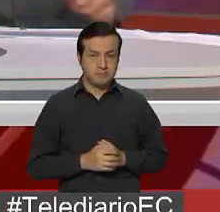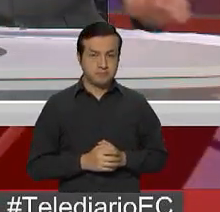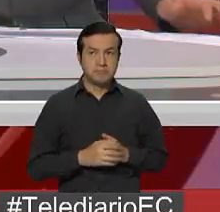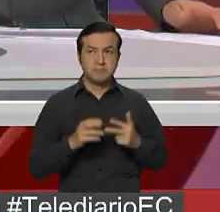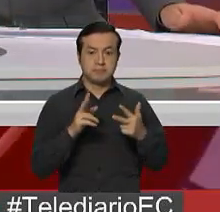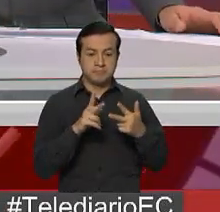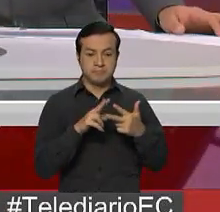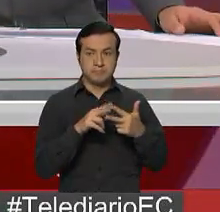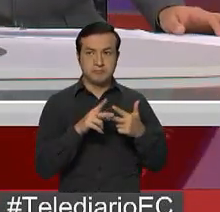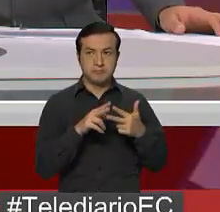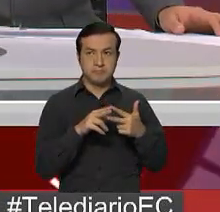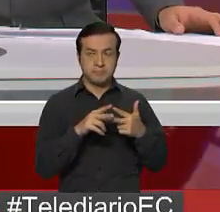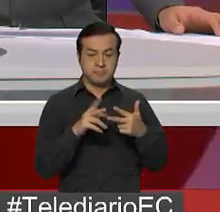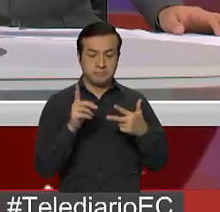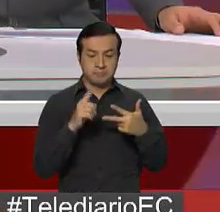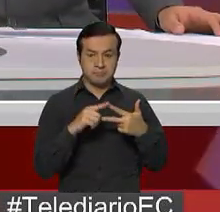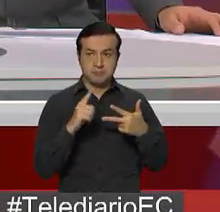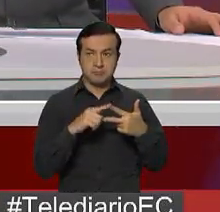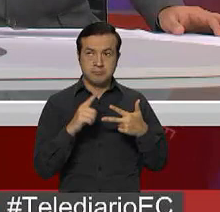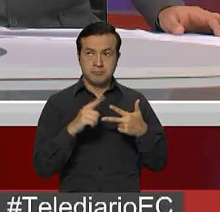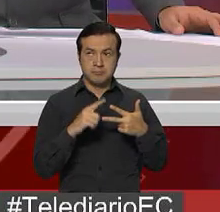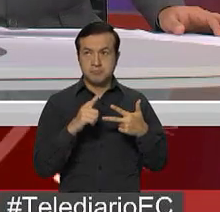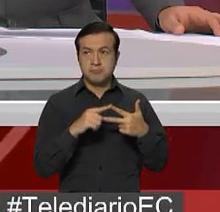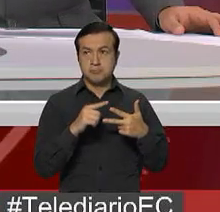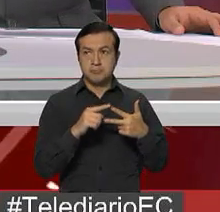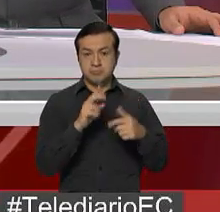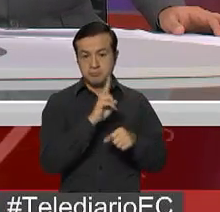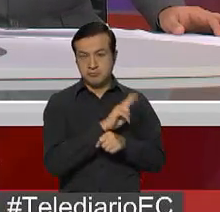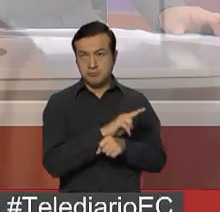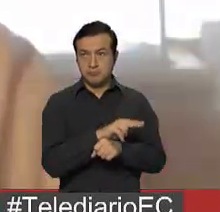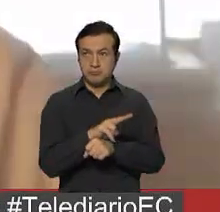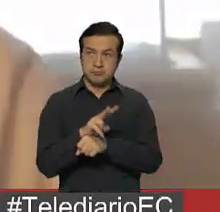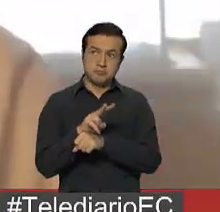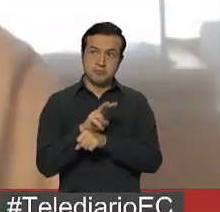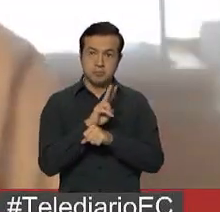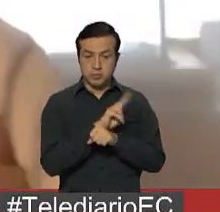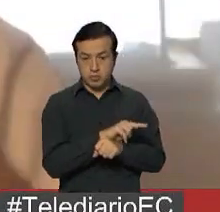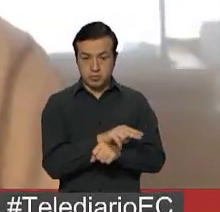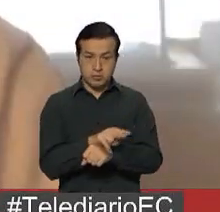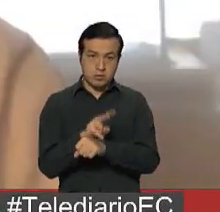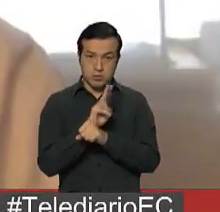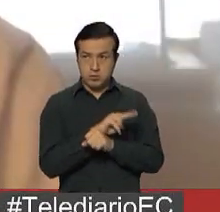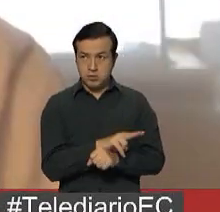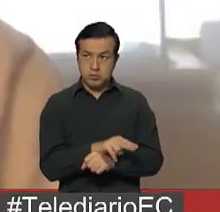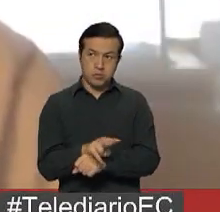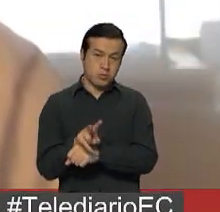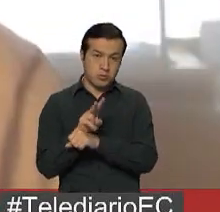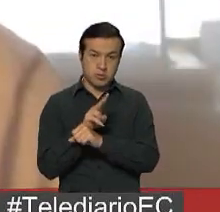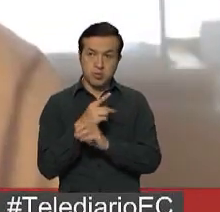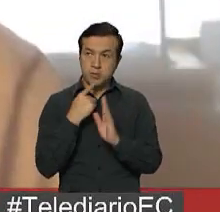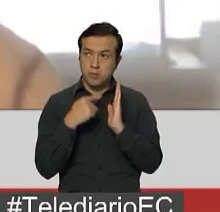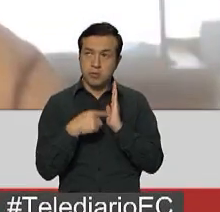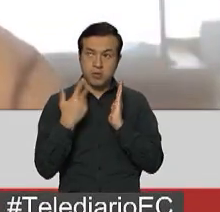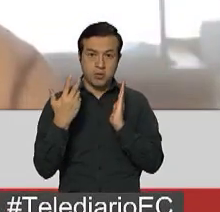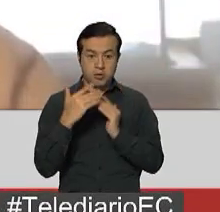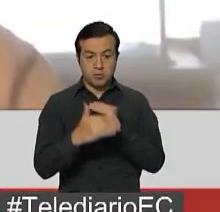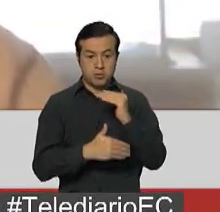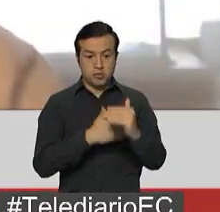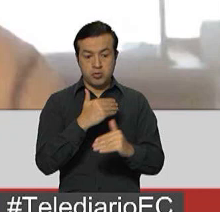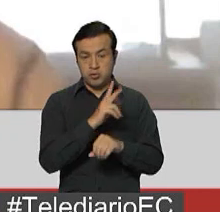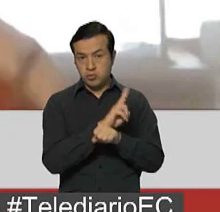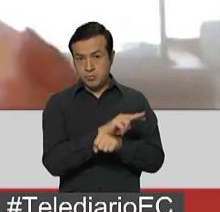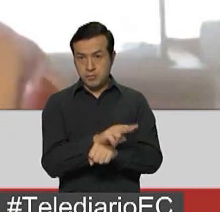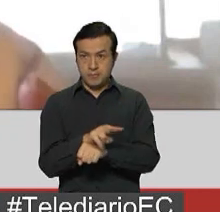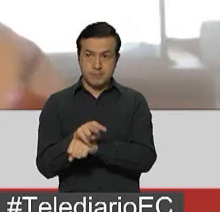de los pilares tienen que ver con la supervisión financiera propiamente dicha cuando me refiero a los procesos de supervisión